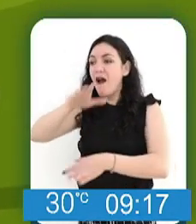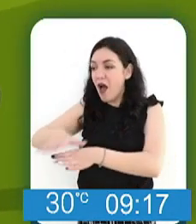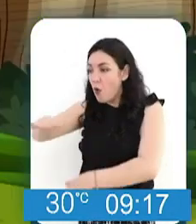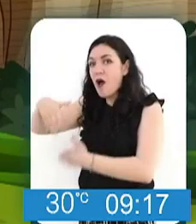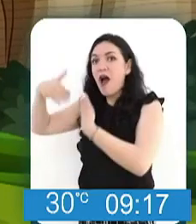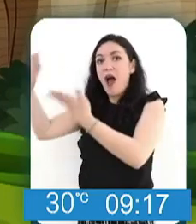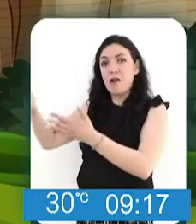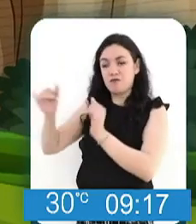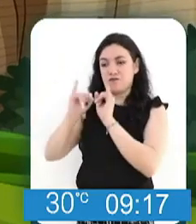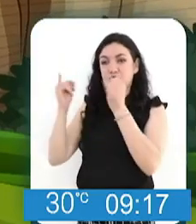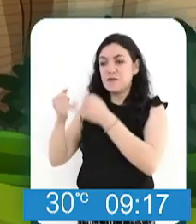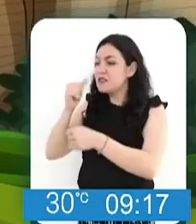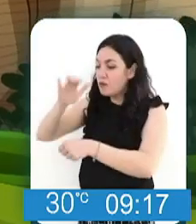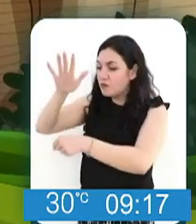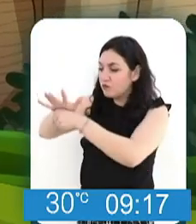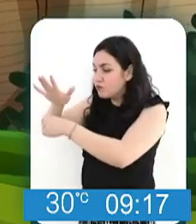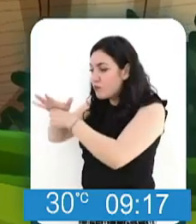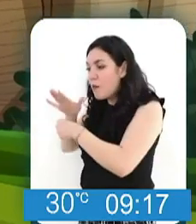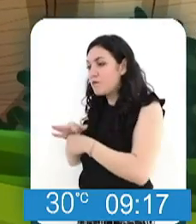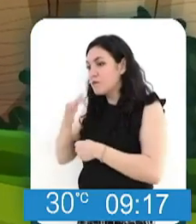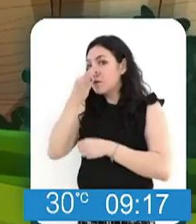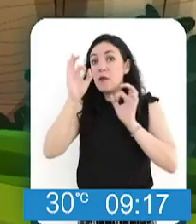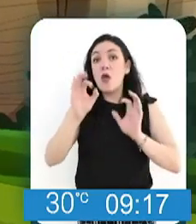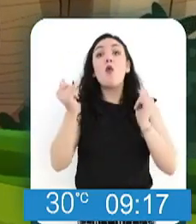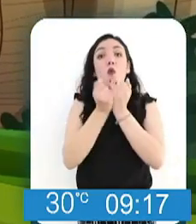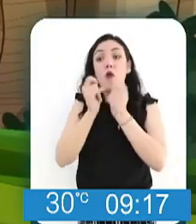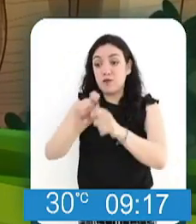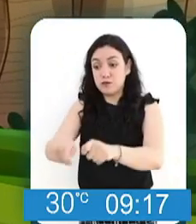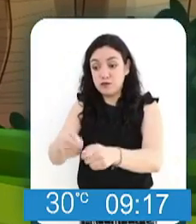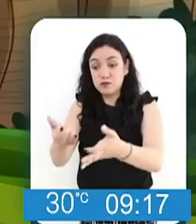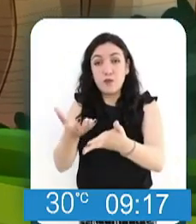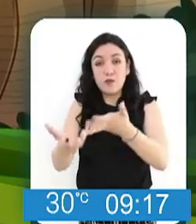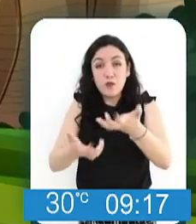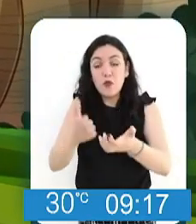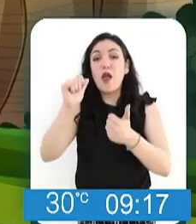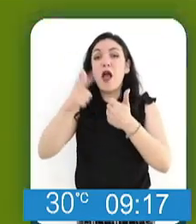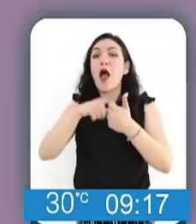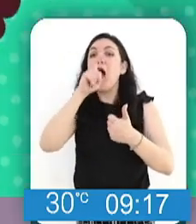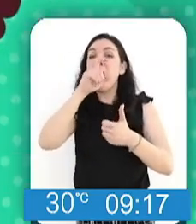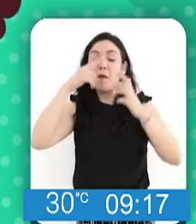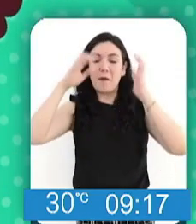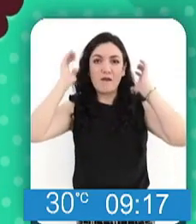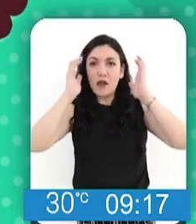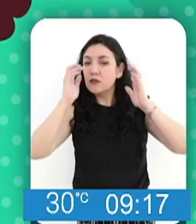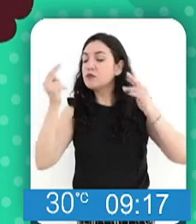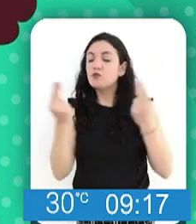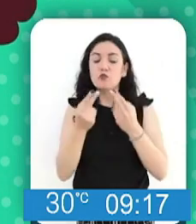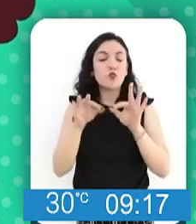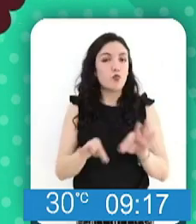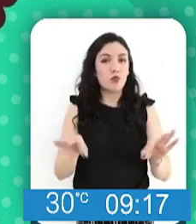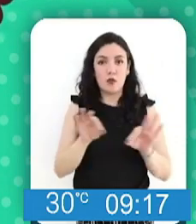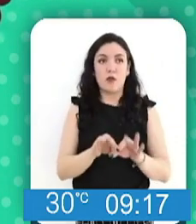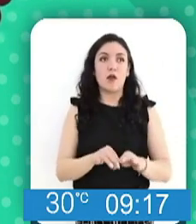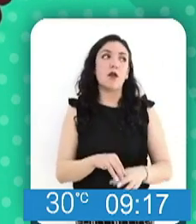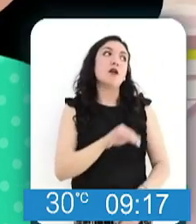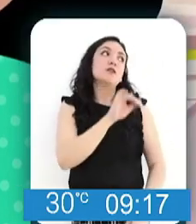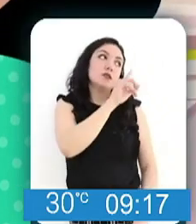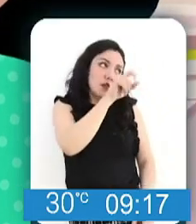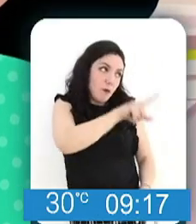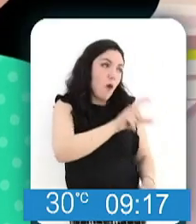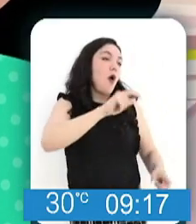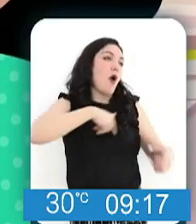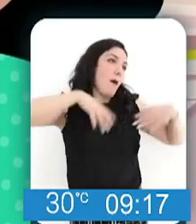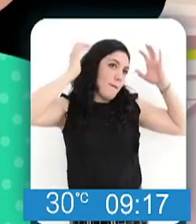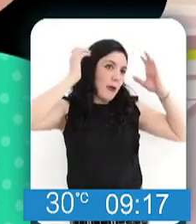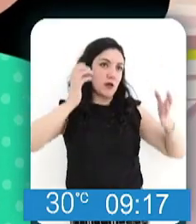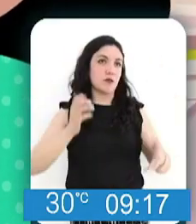patio. También hay que tener cuidado cuando prendamos el fogón para cocinar o calentar agua para el baño. Y también cuando nos bañamos.